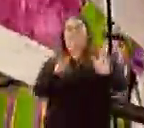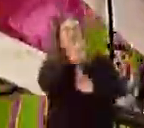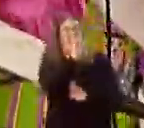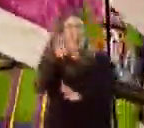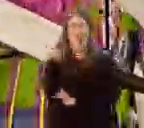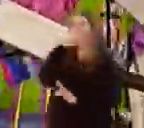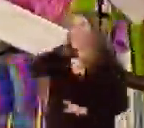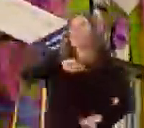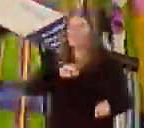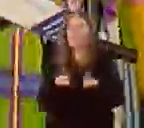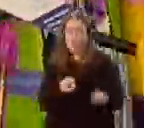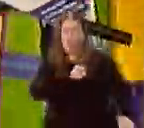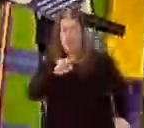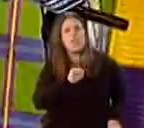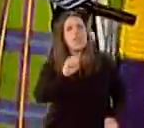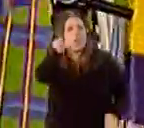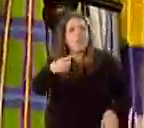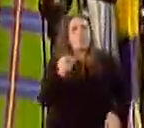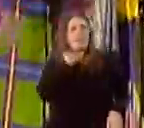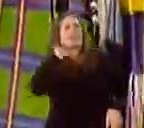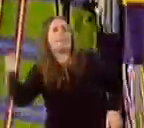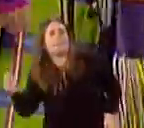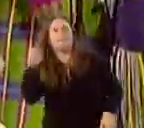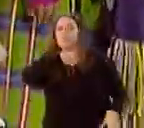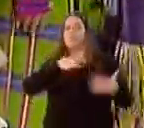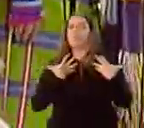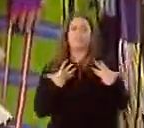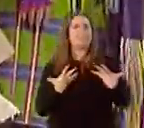y sometido sexualmente a desgracias